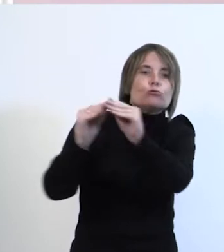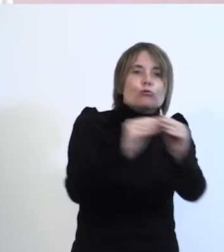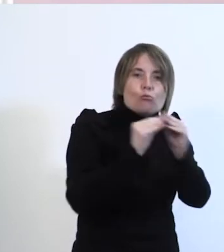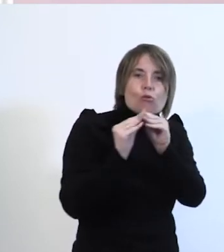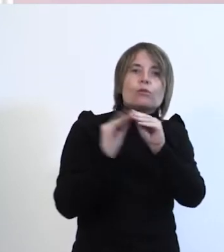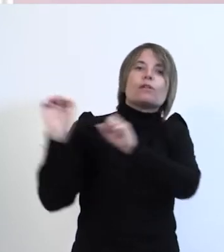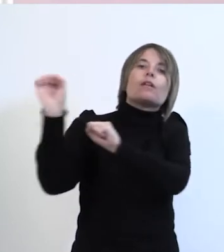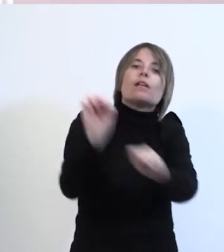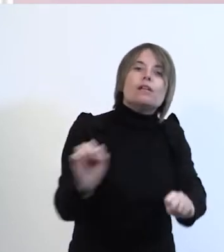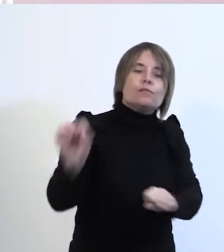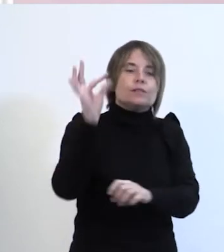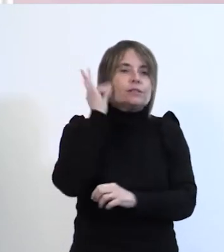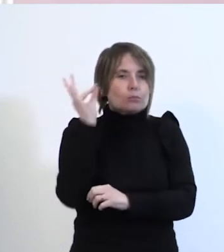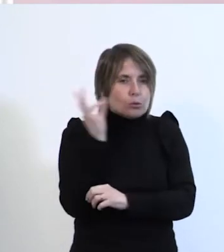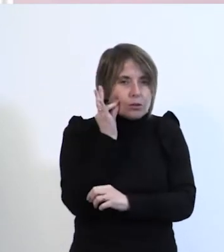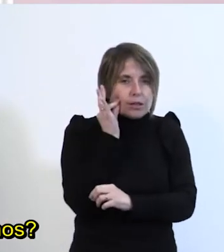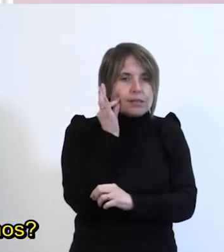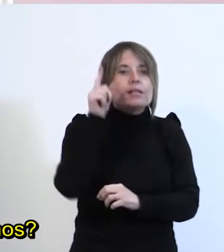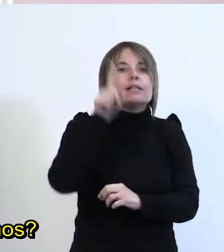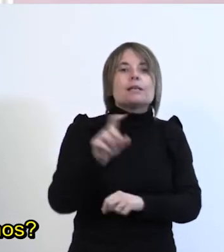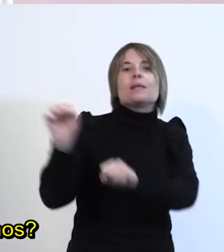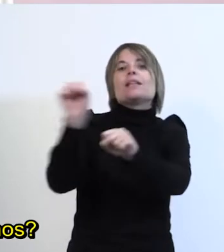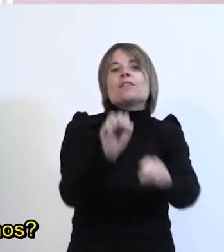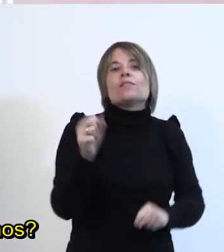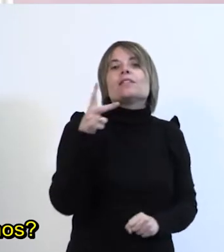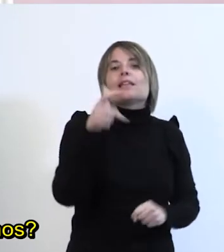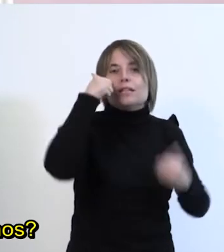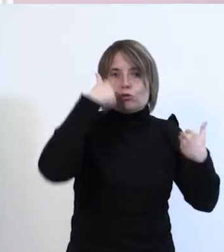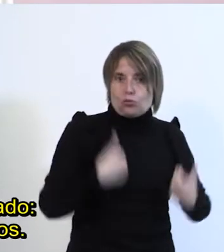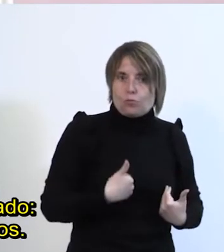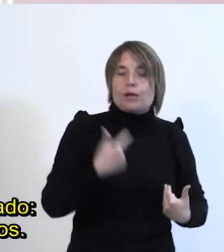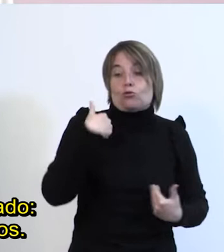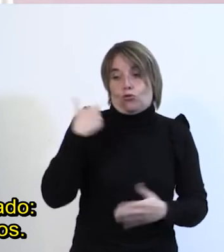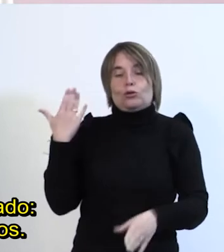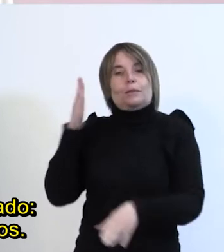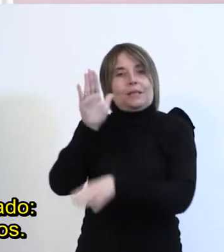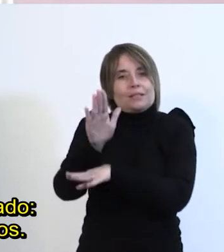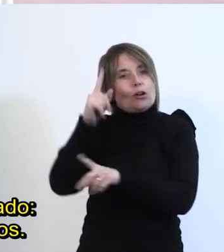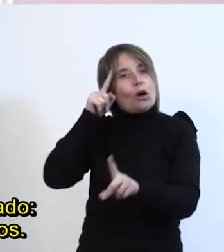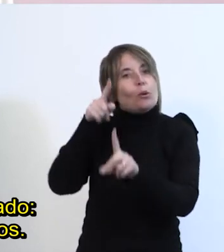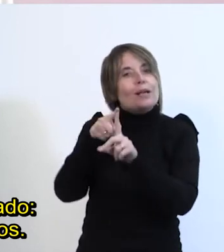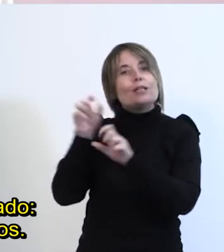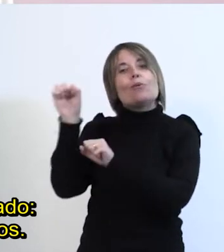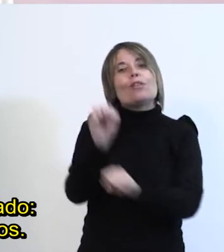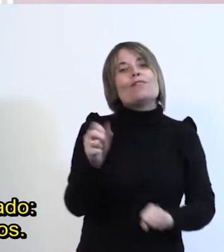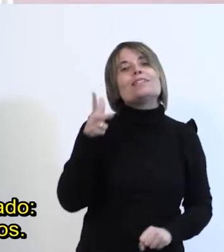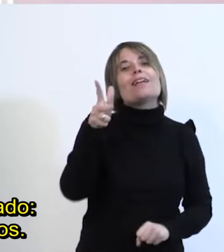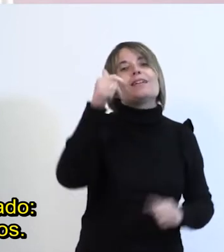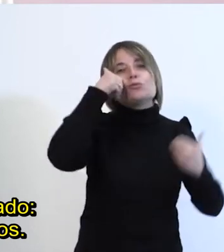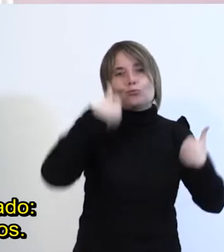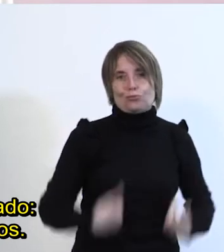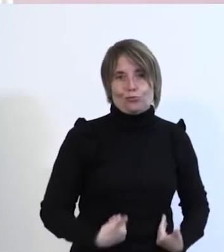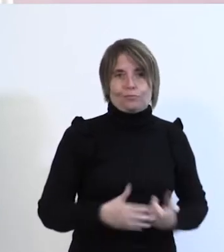defensa de las mujeres en general, y la defensa de los derechos humanos, Morena, que es con lo que yo te he presentado, la defensa de los derechos